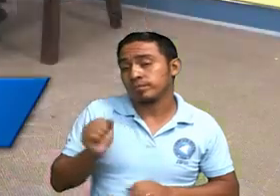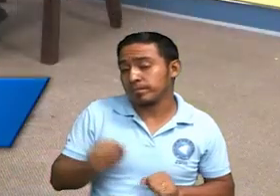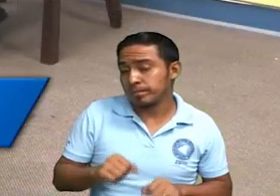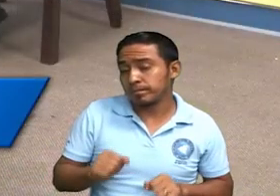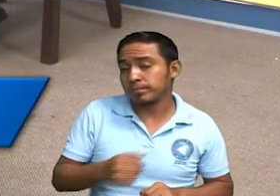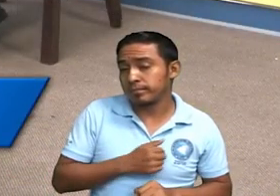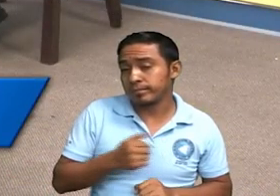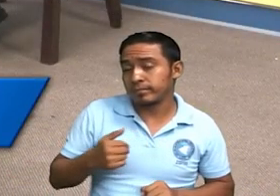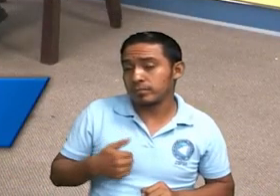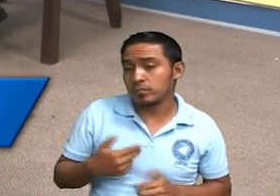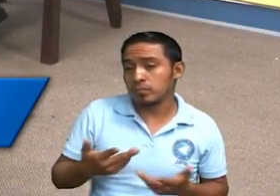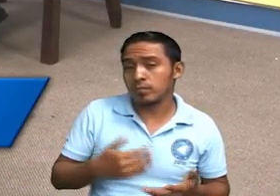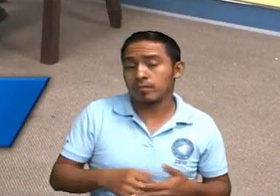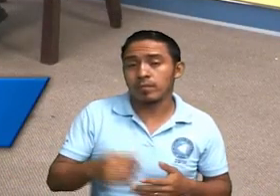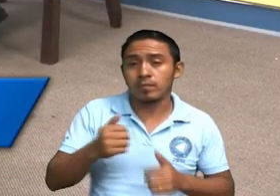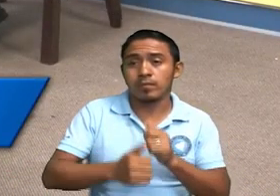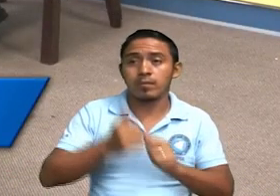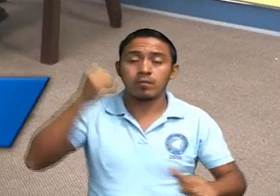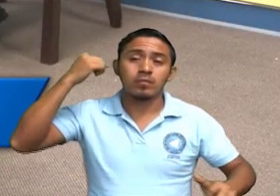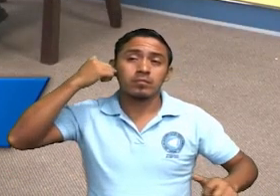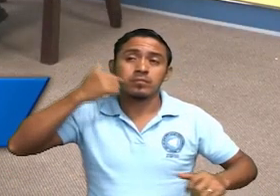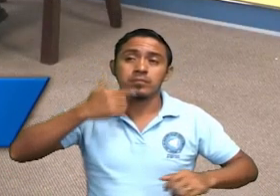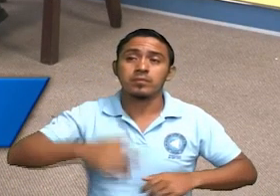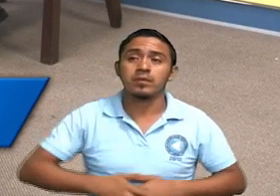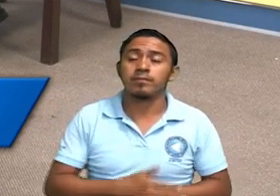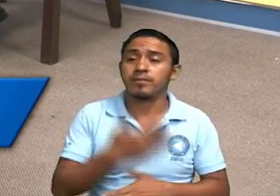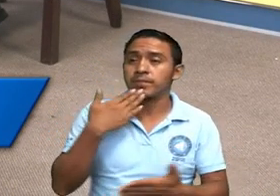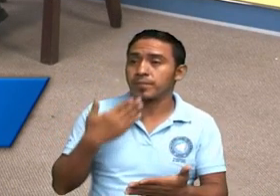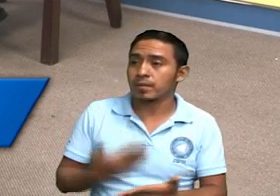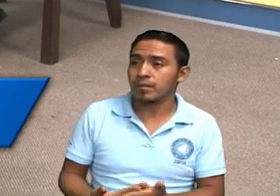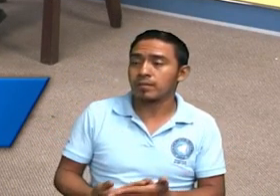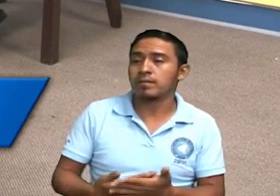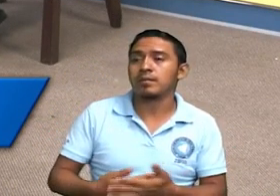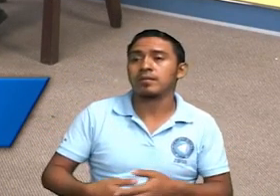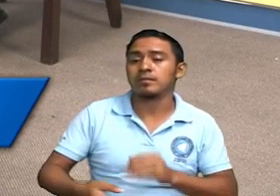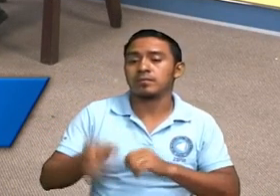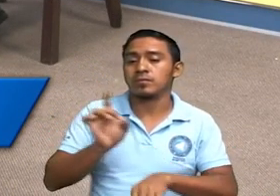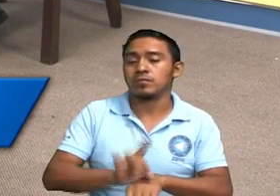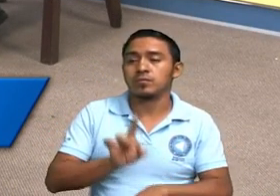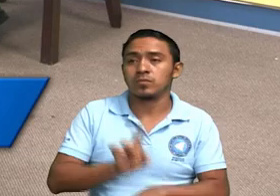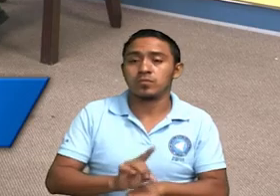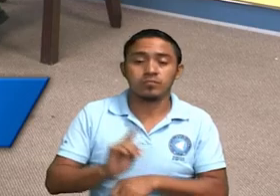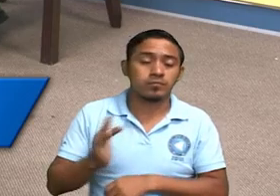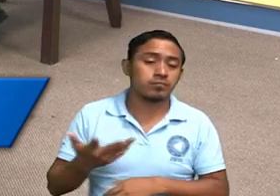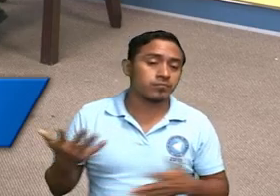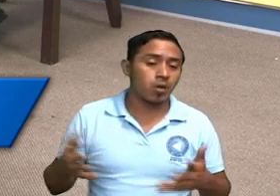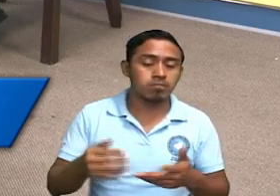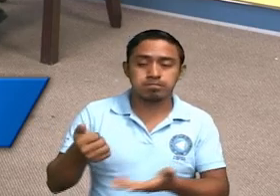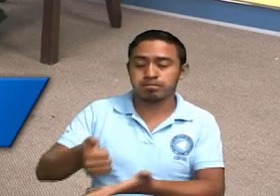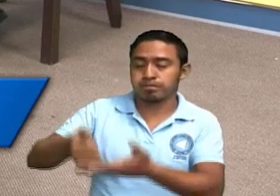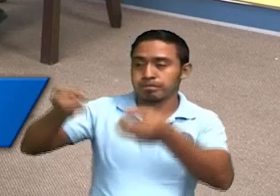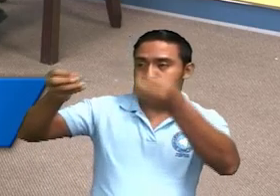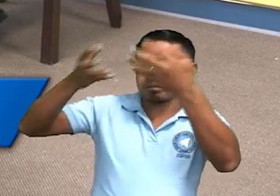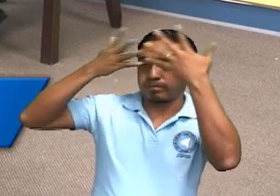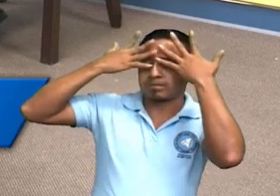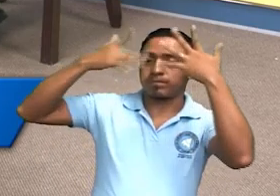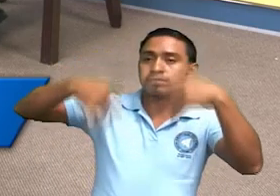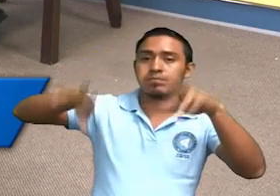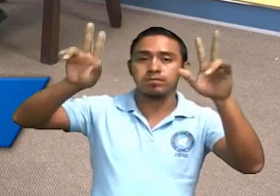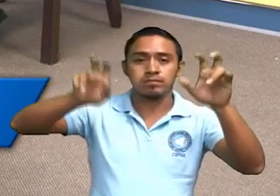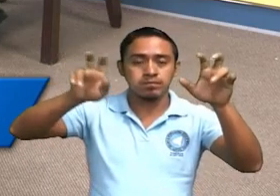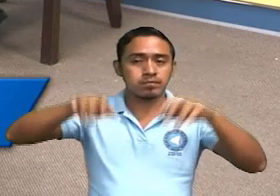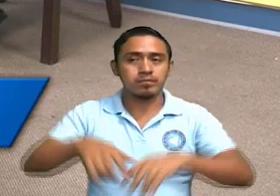que esté ocasionando la sordera en el niño. Ok, doctor, le agradecemos por todos sus conocimientos sobre esta